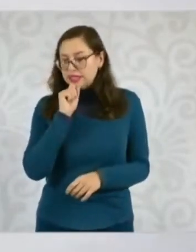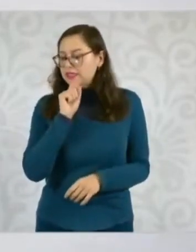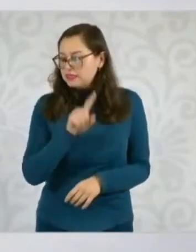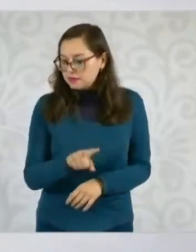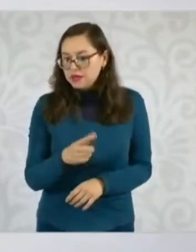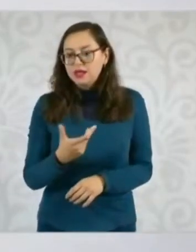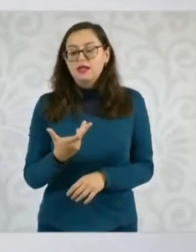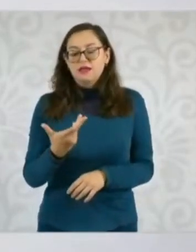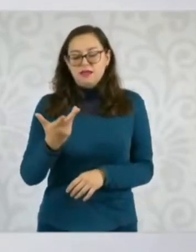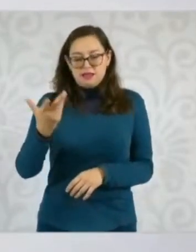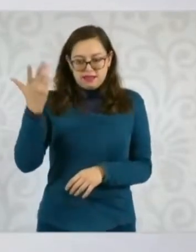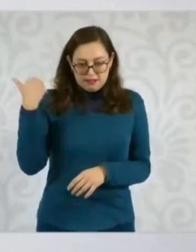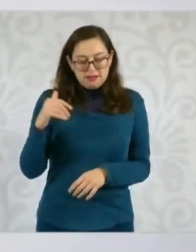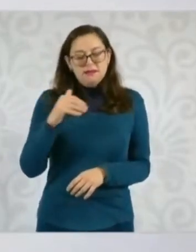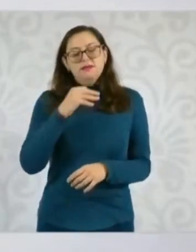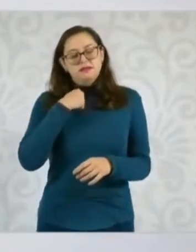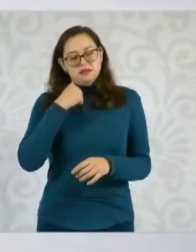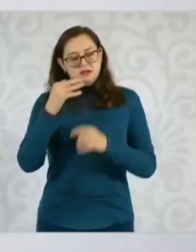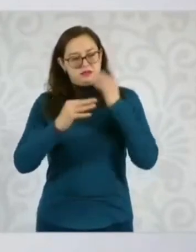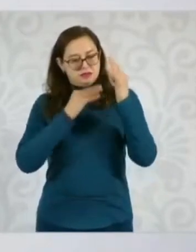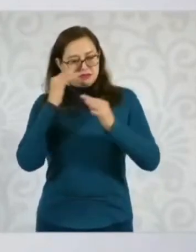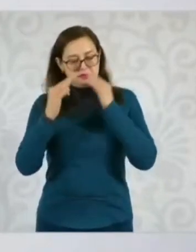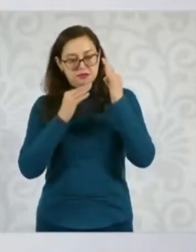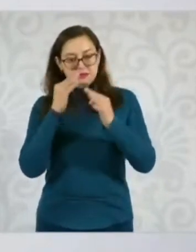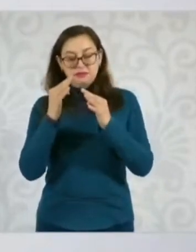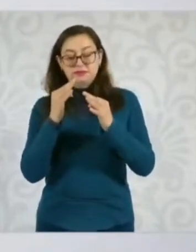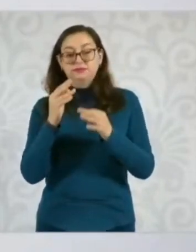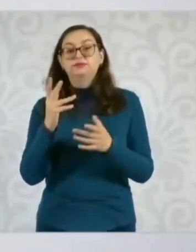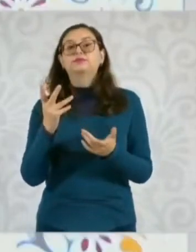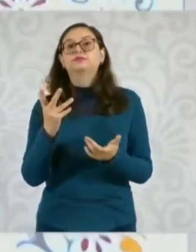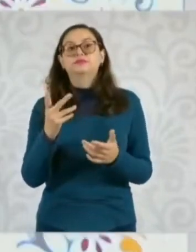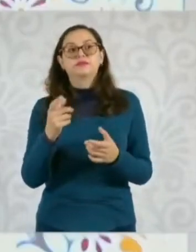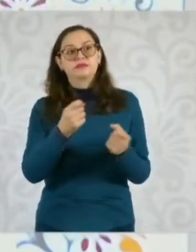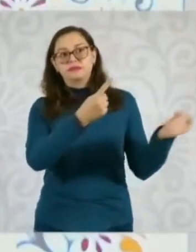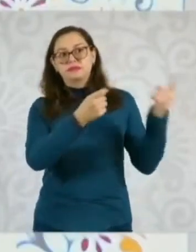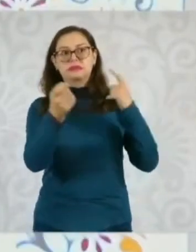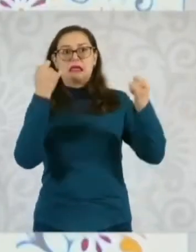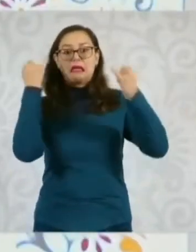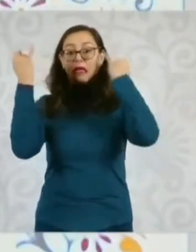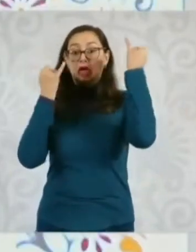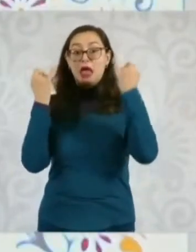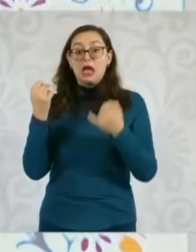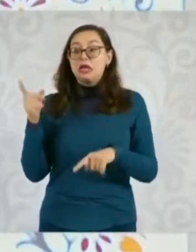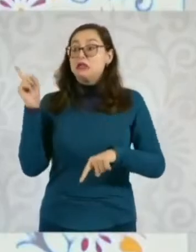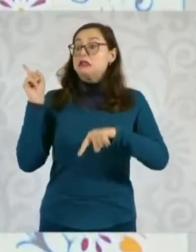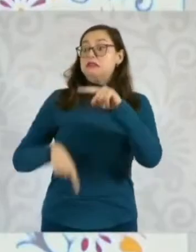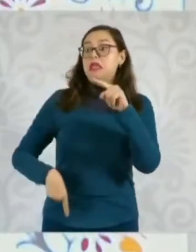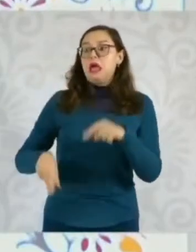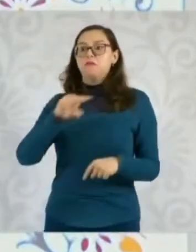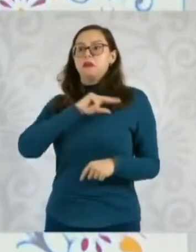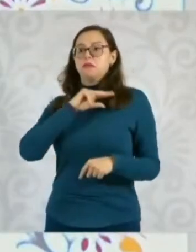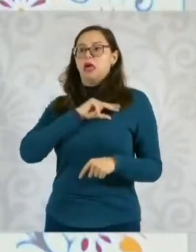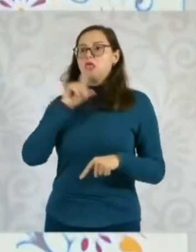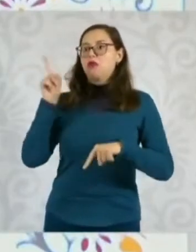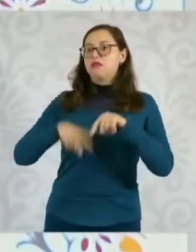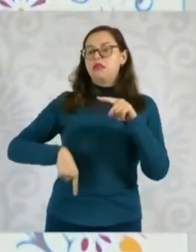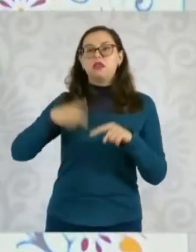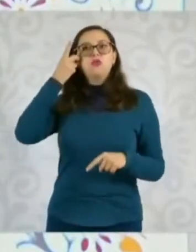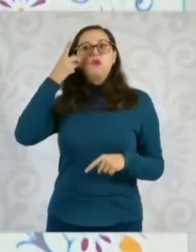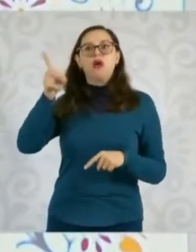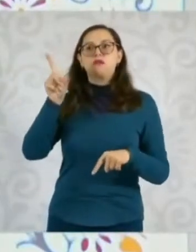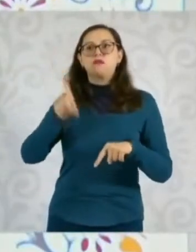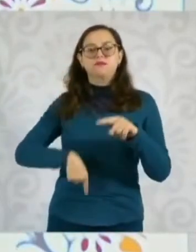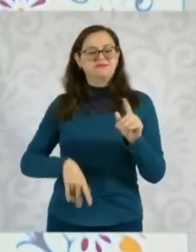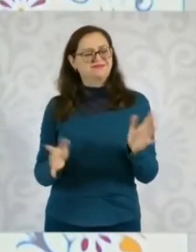si hay algún, la propiedad privada está totalmente resguardada y nadie va a hacer